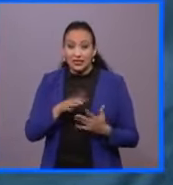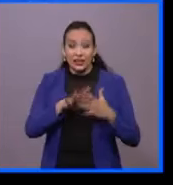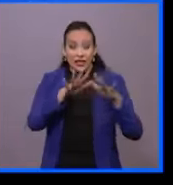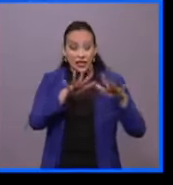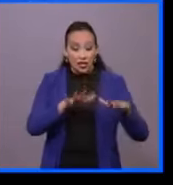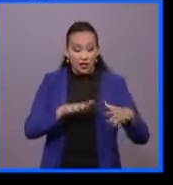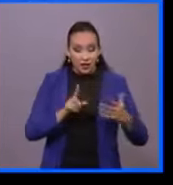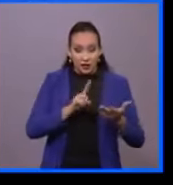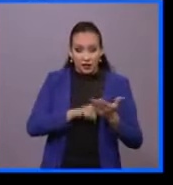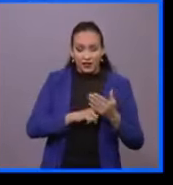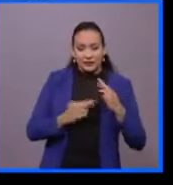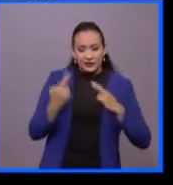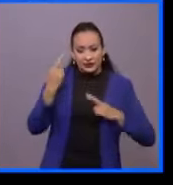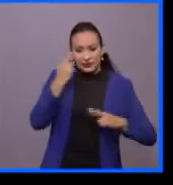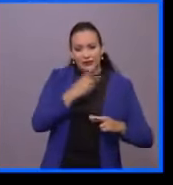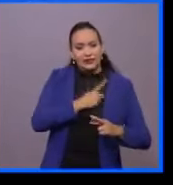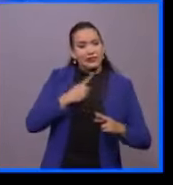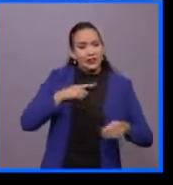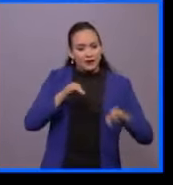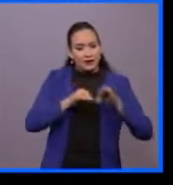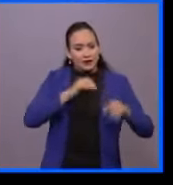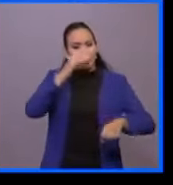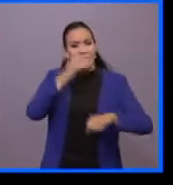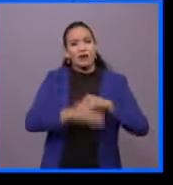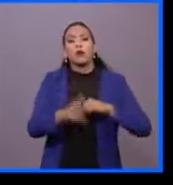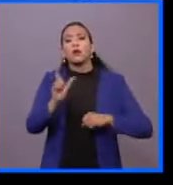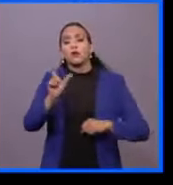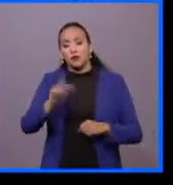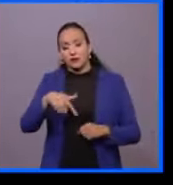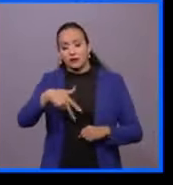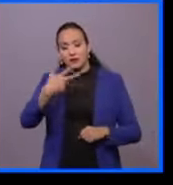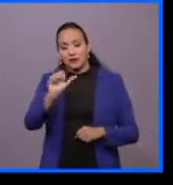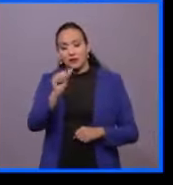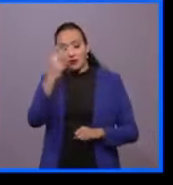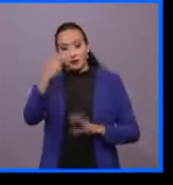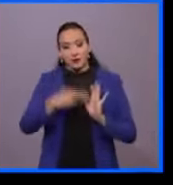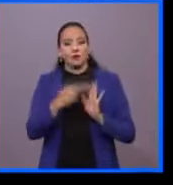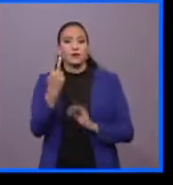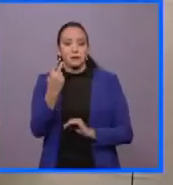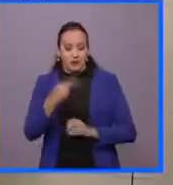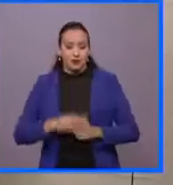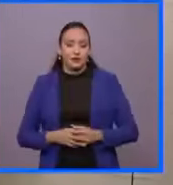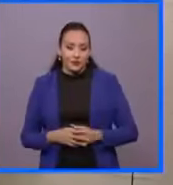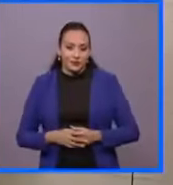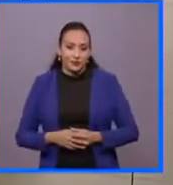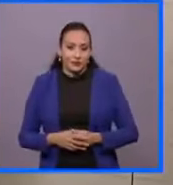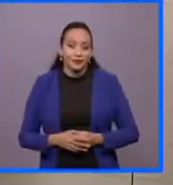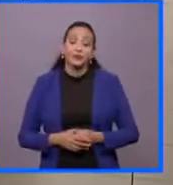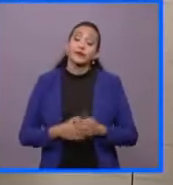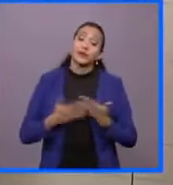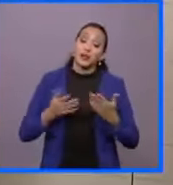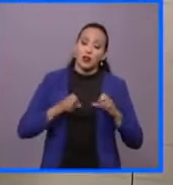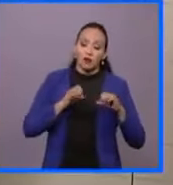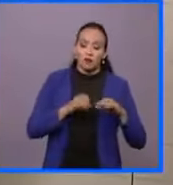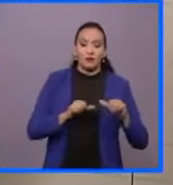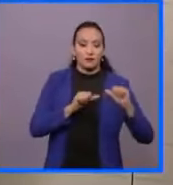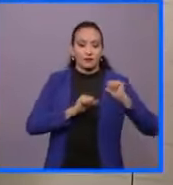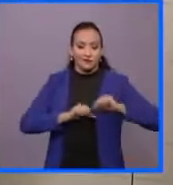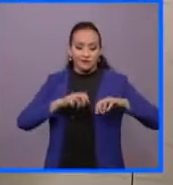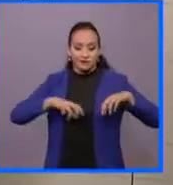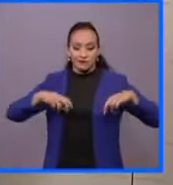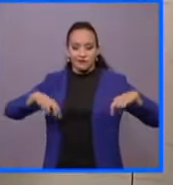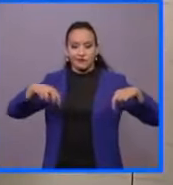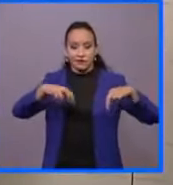del Consejo deberá celebrar su última sesión el 13 de agosto de 2025. El órgano garante, integrado por los titulares